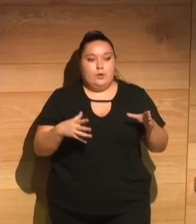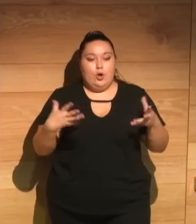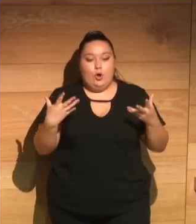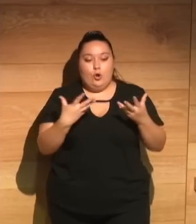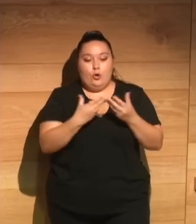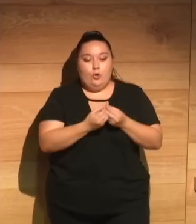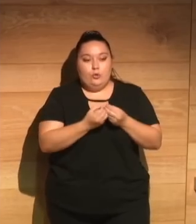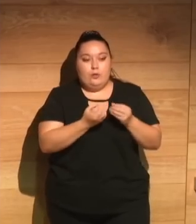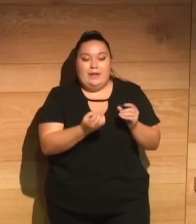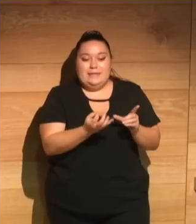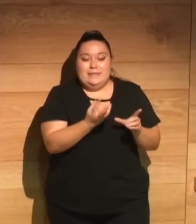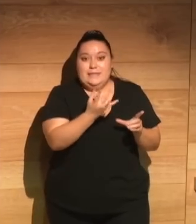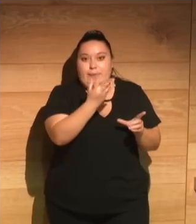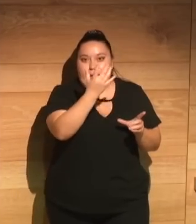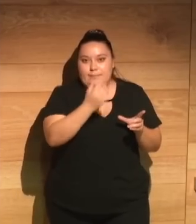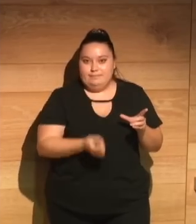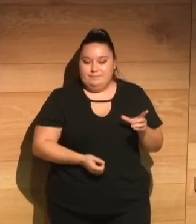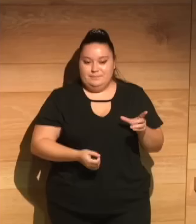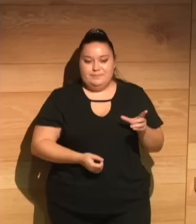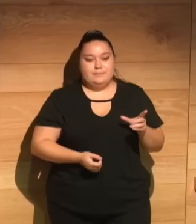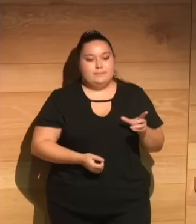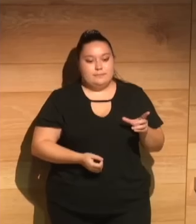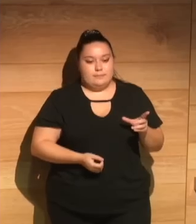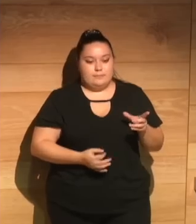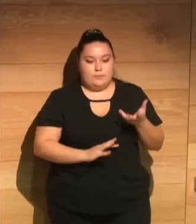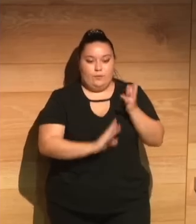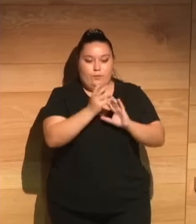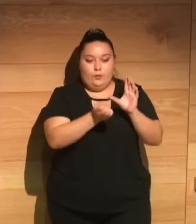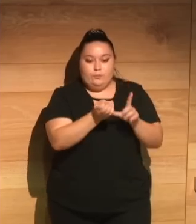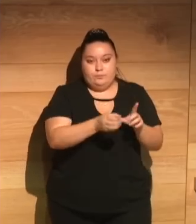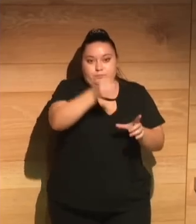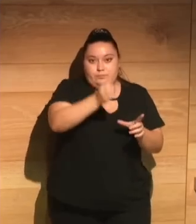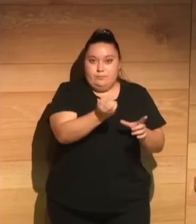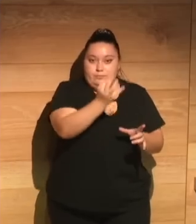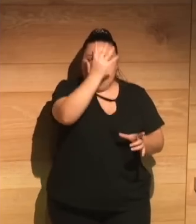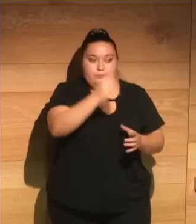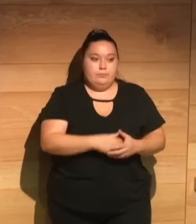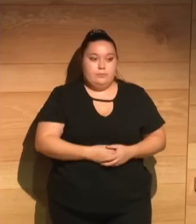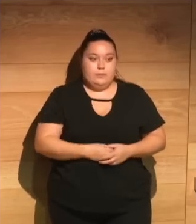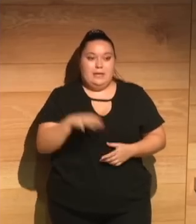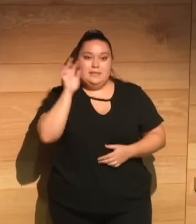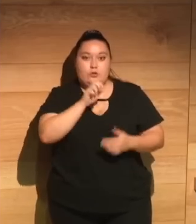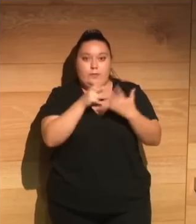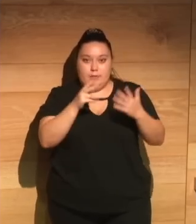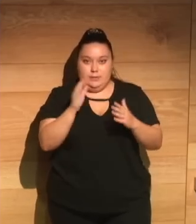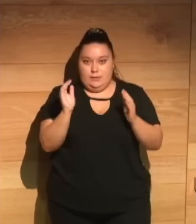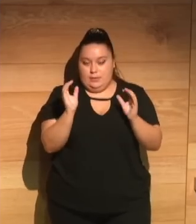chimenea arriba, lo habréis visto. Perdón, dijiste XVII, siglo XVII. Siglo XVII, sí. Es la época en la que trabajó